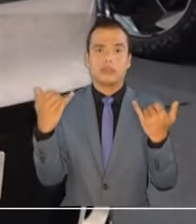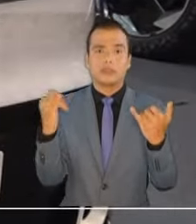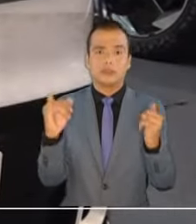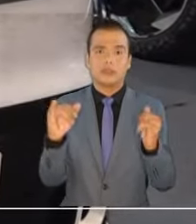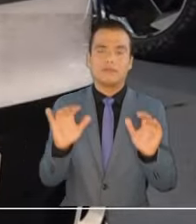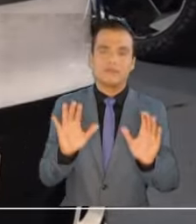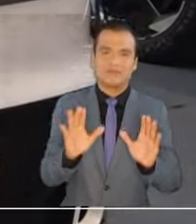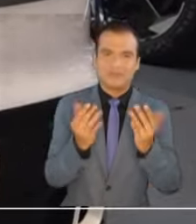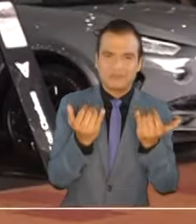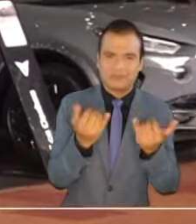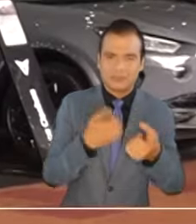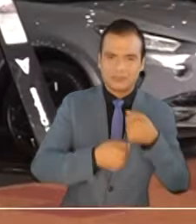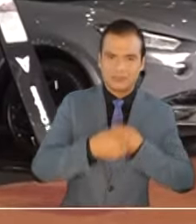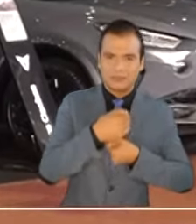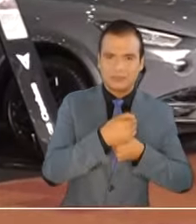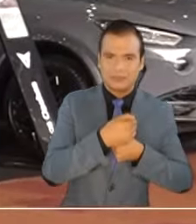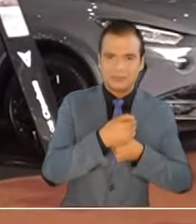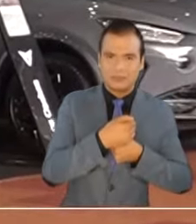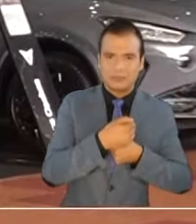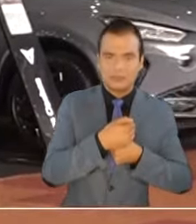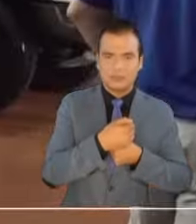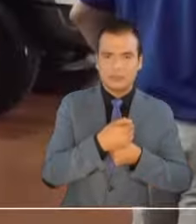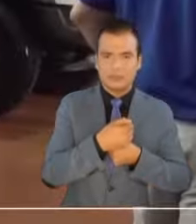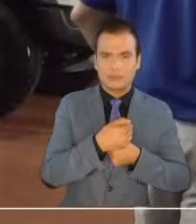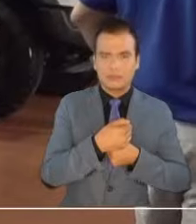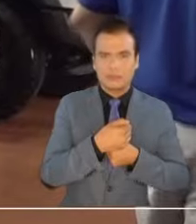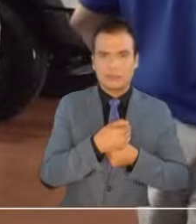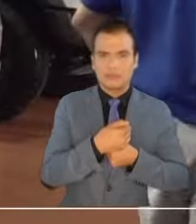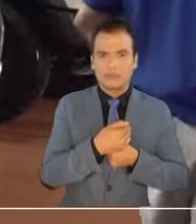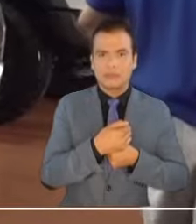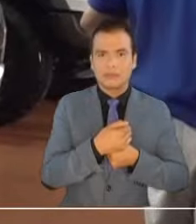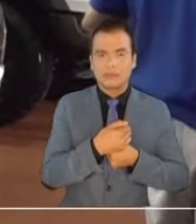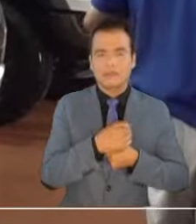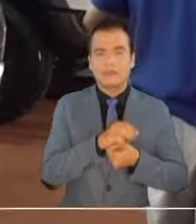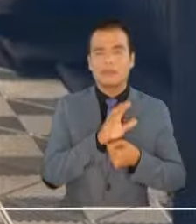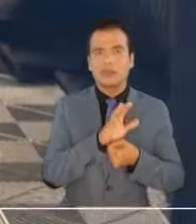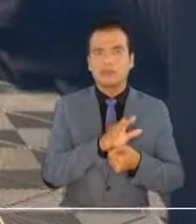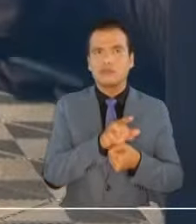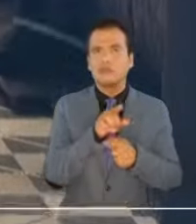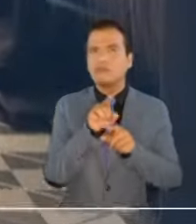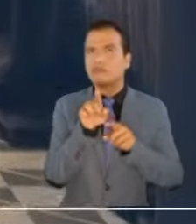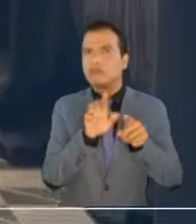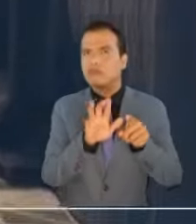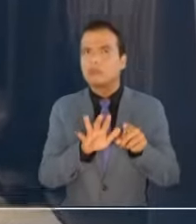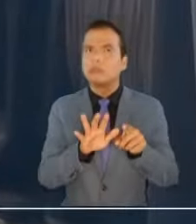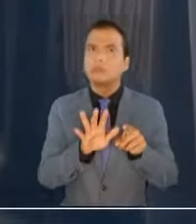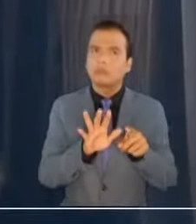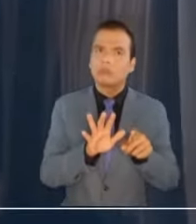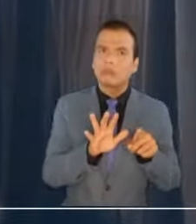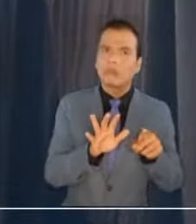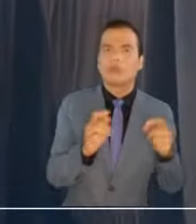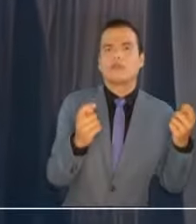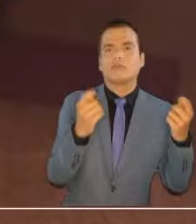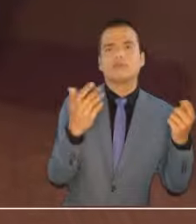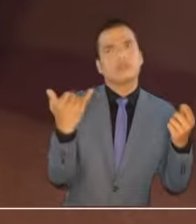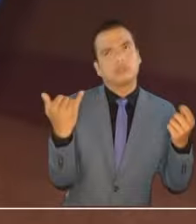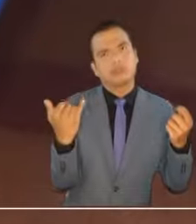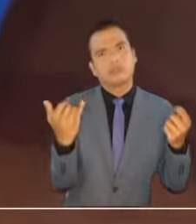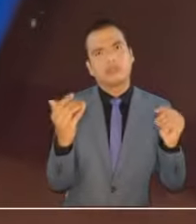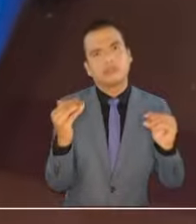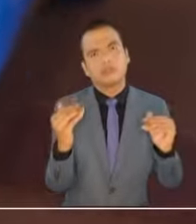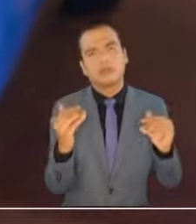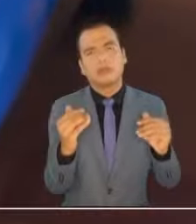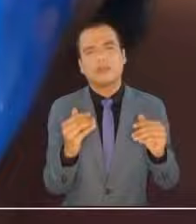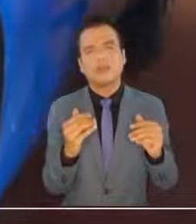están pesando un 3%. Y es que la tendencia en Colombia poco a poco comienza a cambiar. Esto se traduce en la oferta de vehículos amigables con el medio ambiente, pero